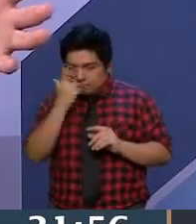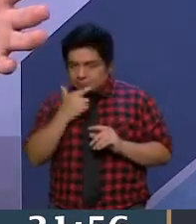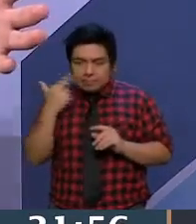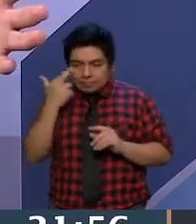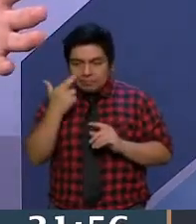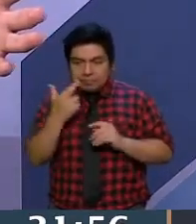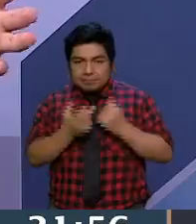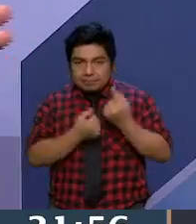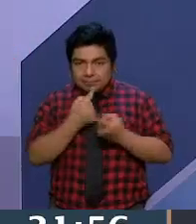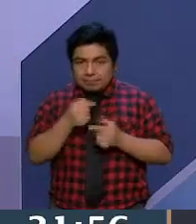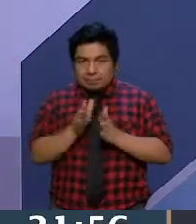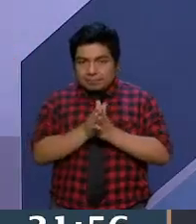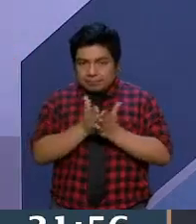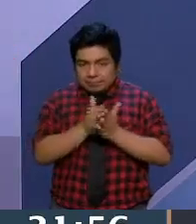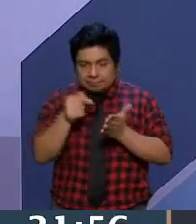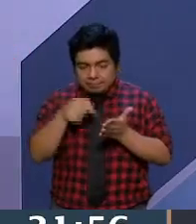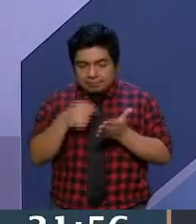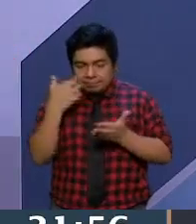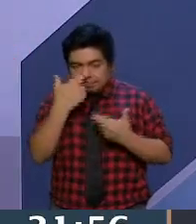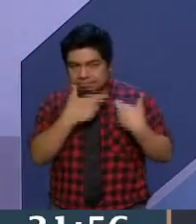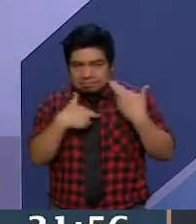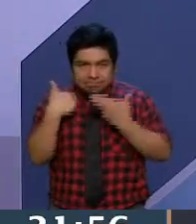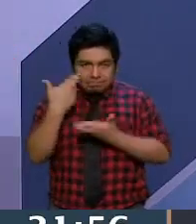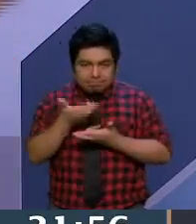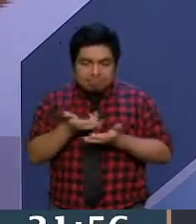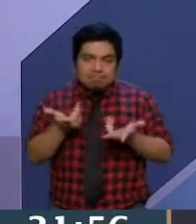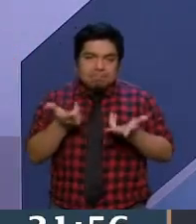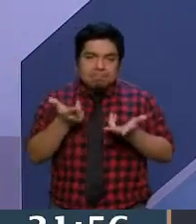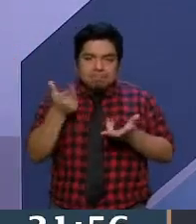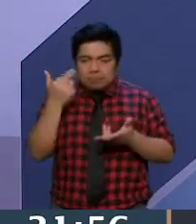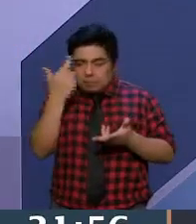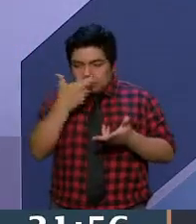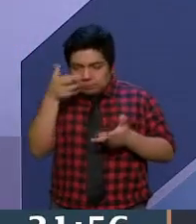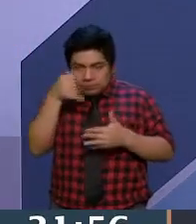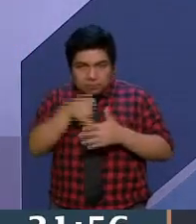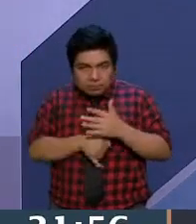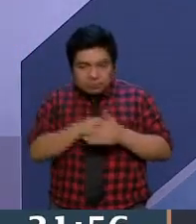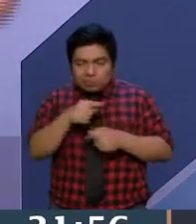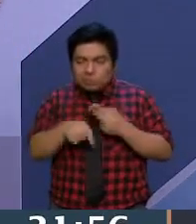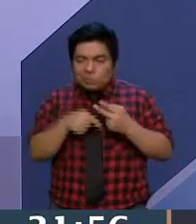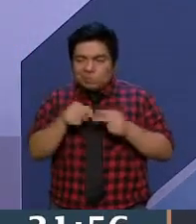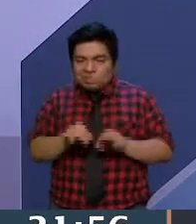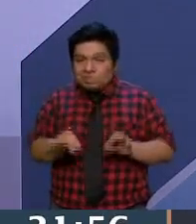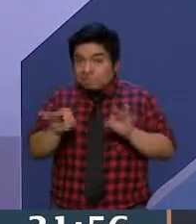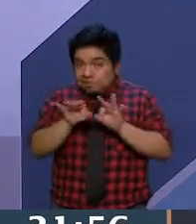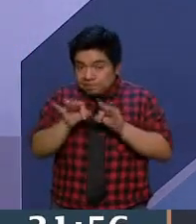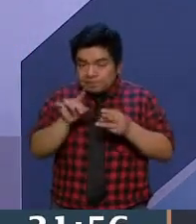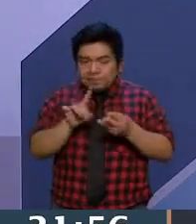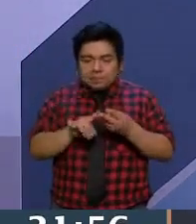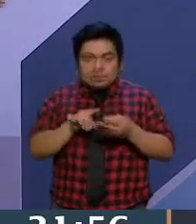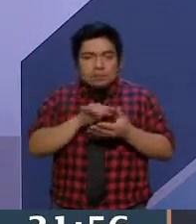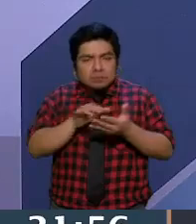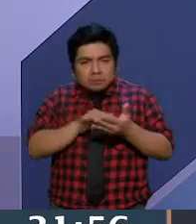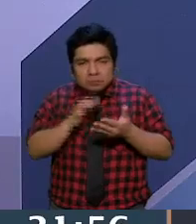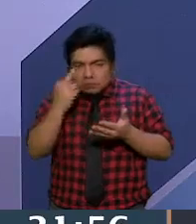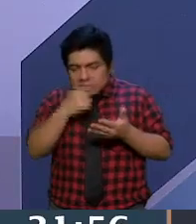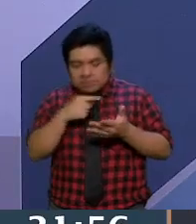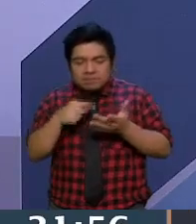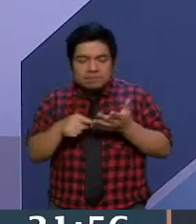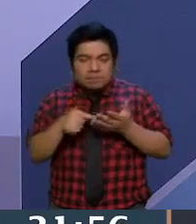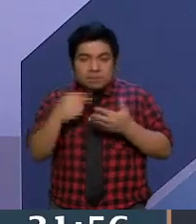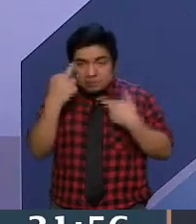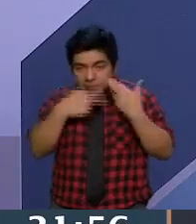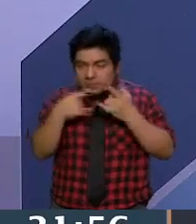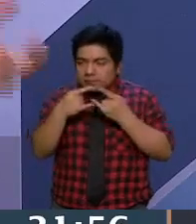gran mayoría de estos libros, podemos revisar análisis importantes de la crítica literaria, análisis